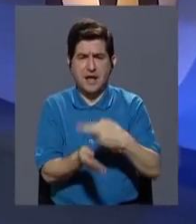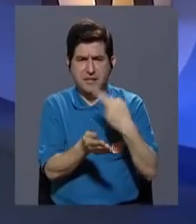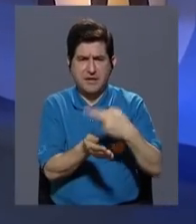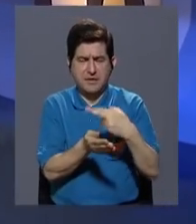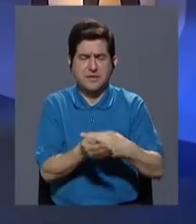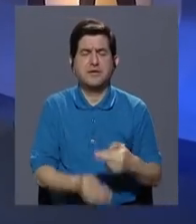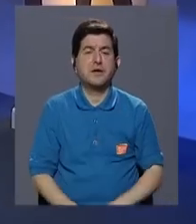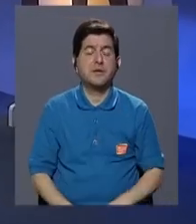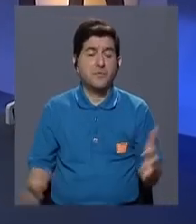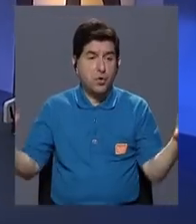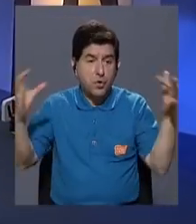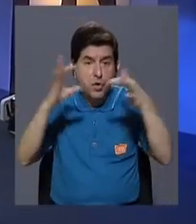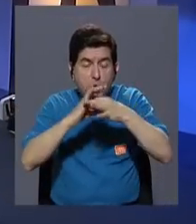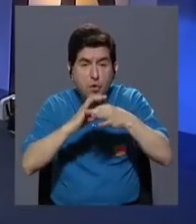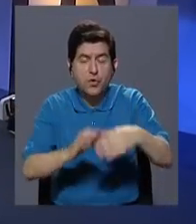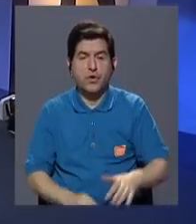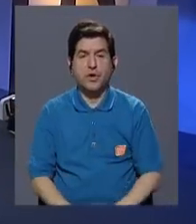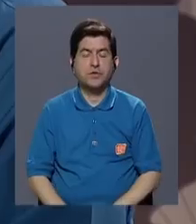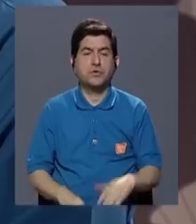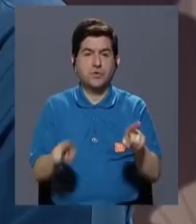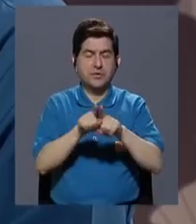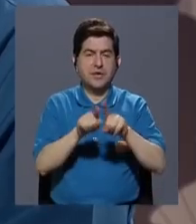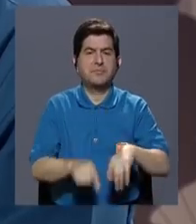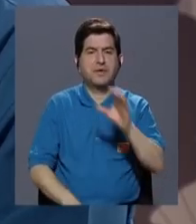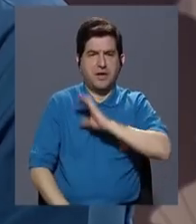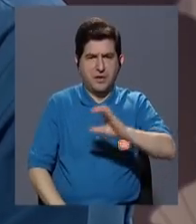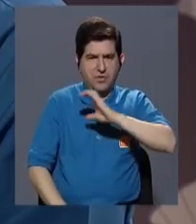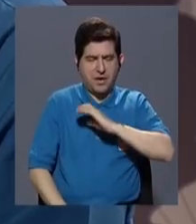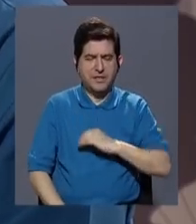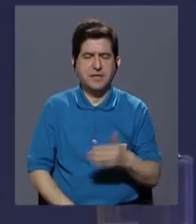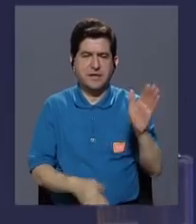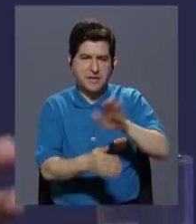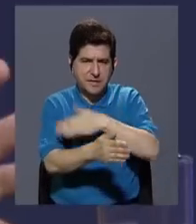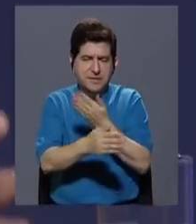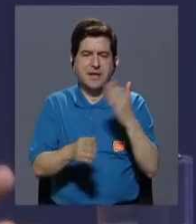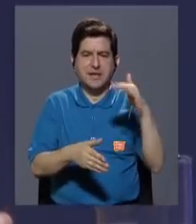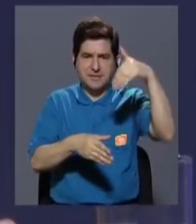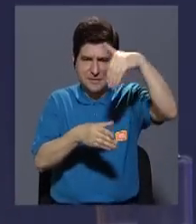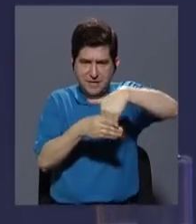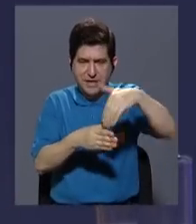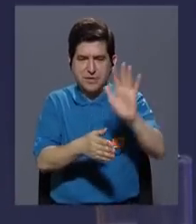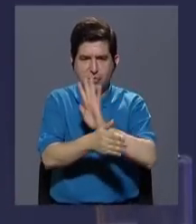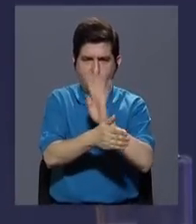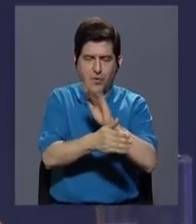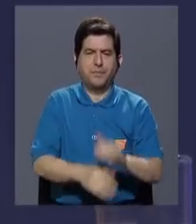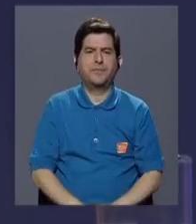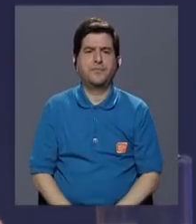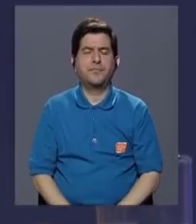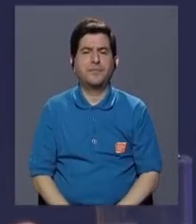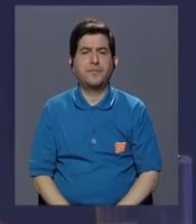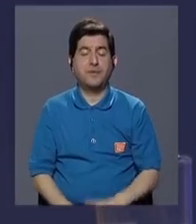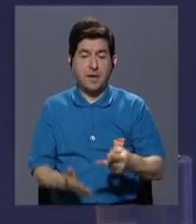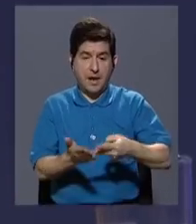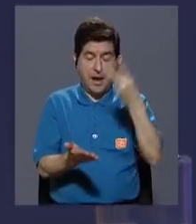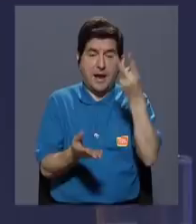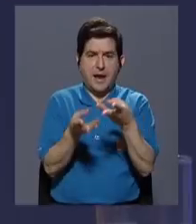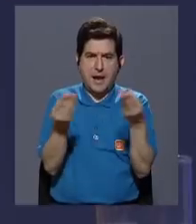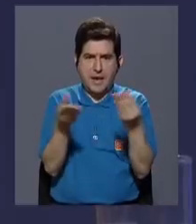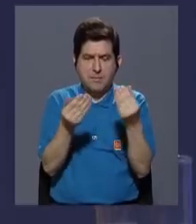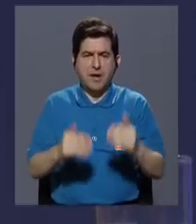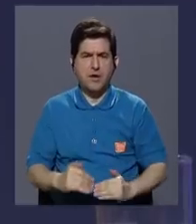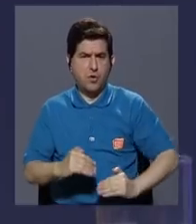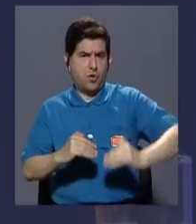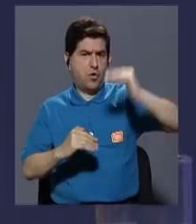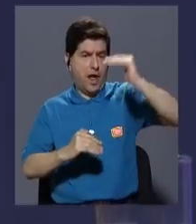con las texturas musicales que podía tener esta película los valores de producción son altos en todos sus